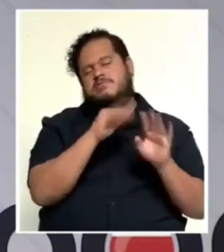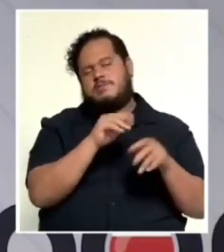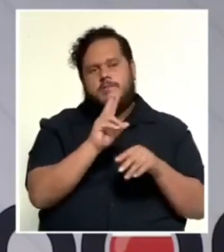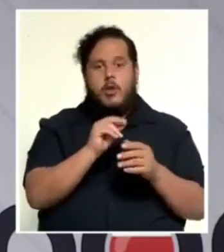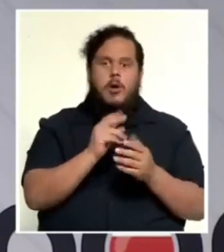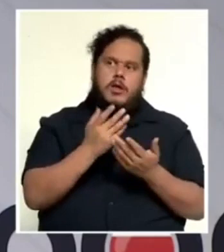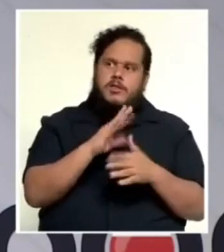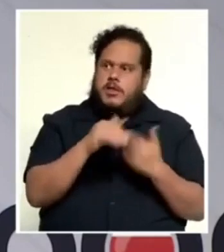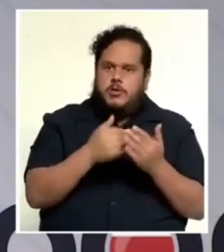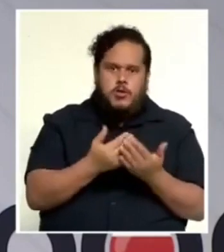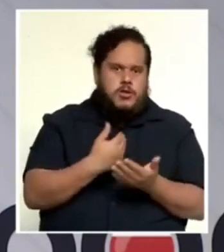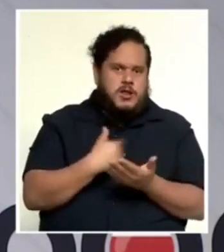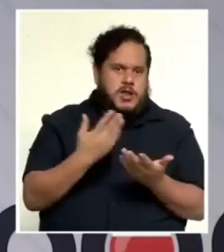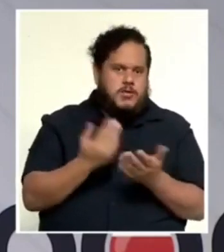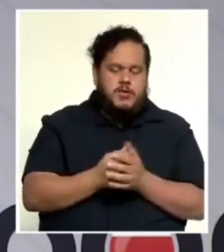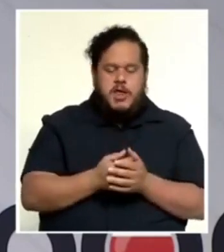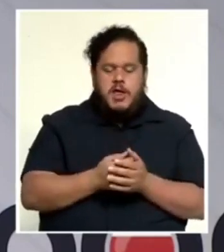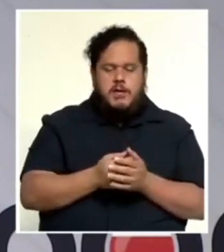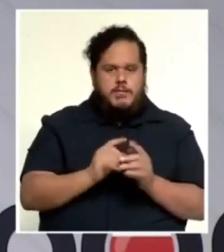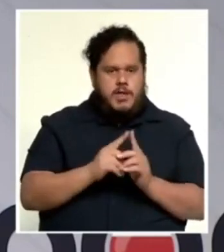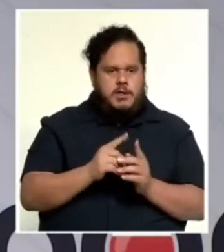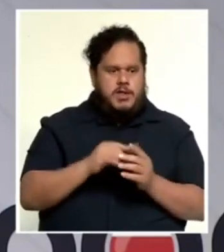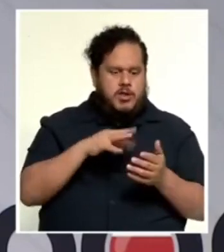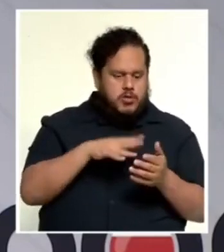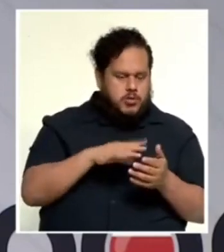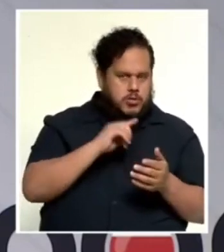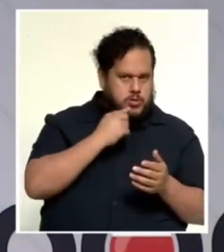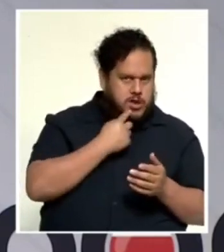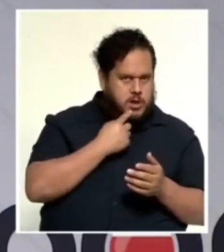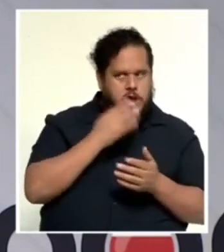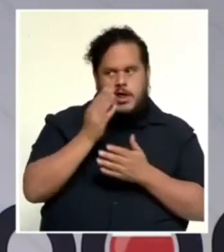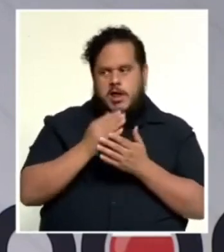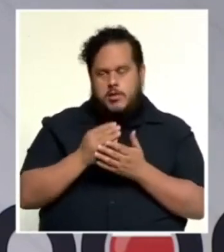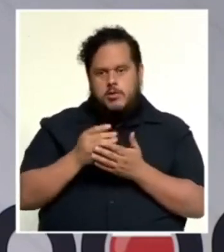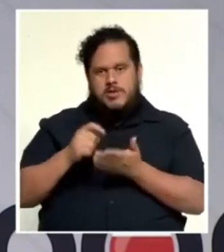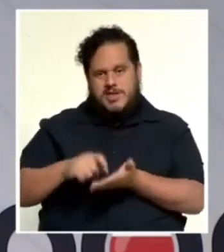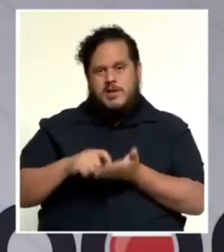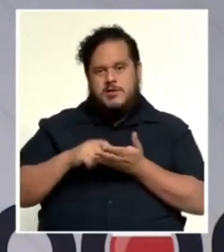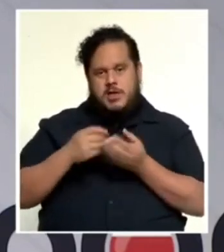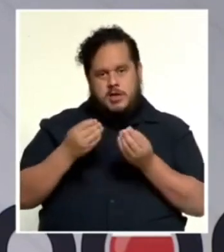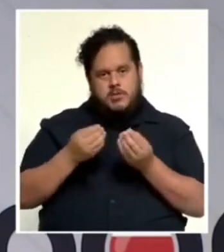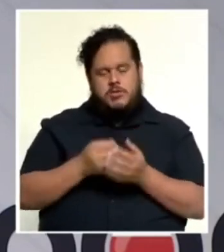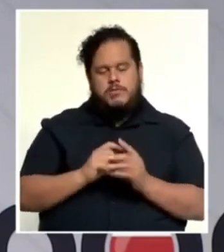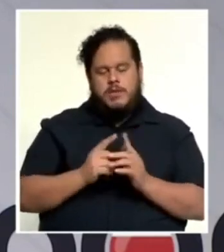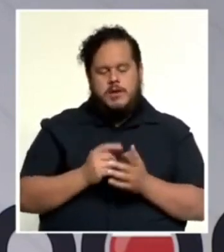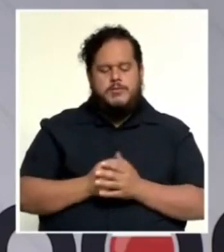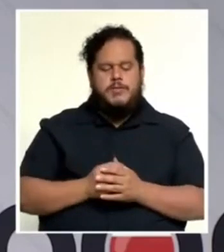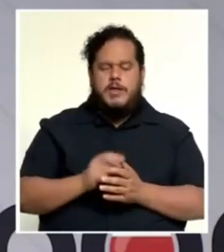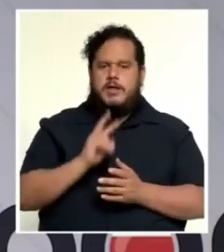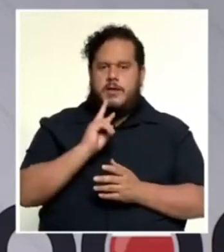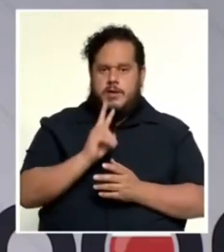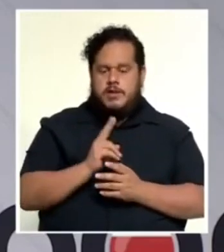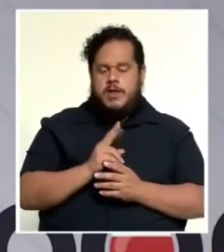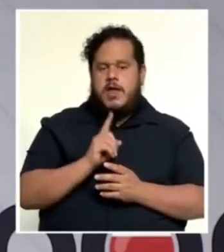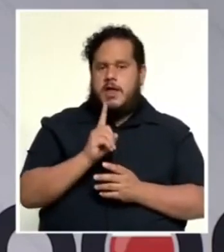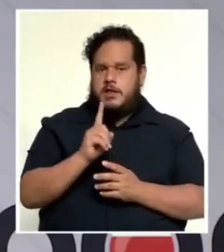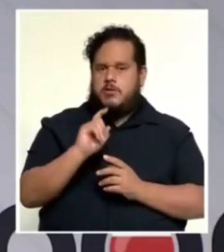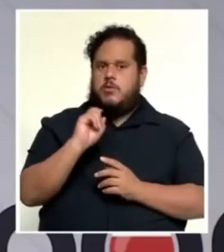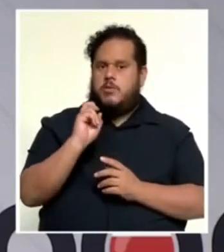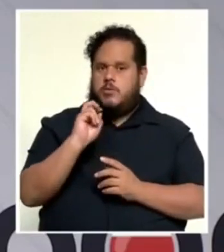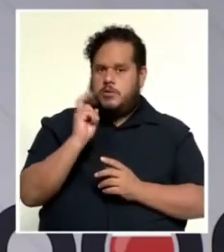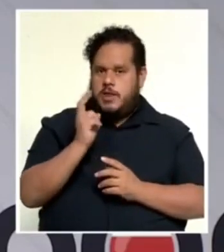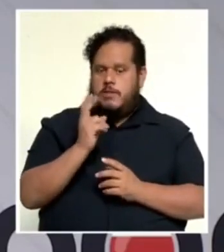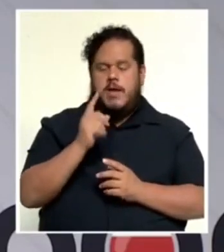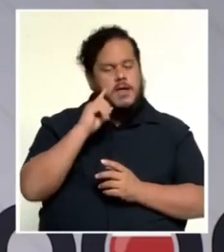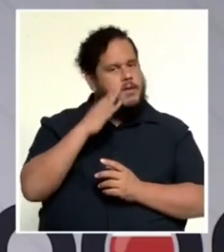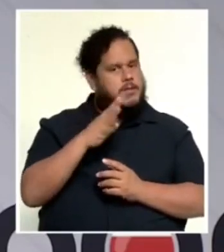pues en la Villa del Señor, pues desde estudios muy serios a unos que nos quedan demasiado debiendo. Pero realmente eso es un tema en el que me